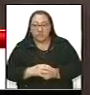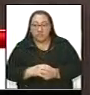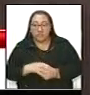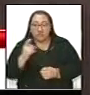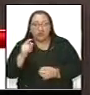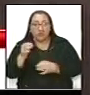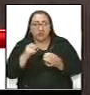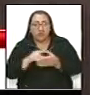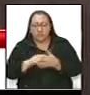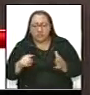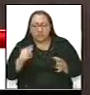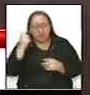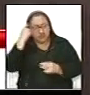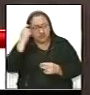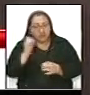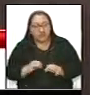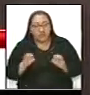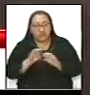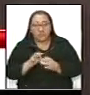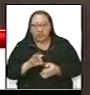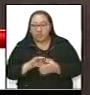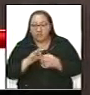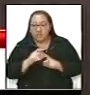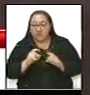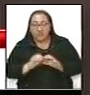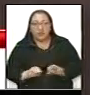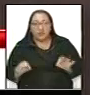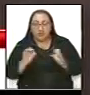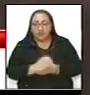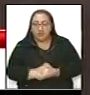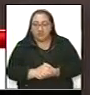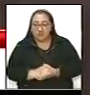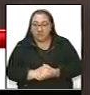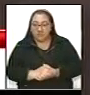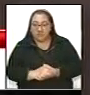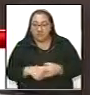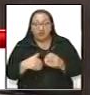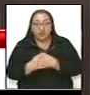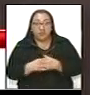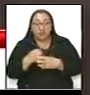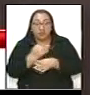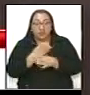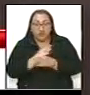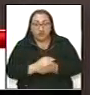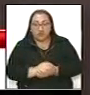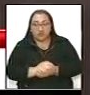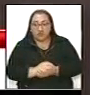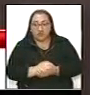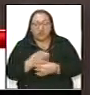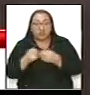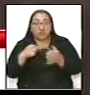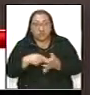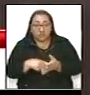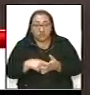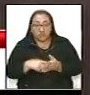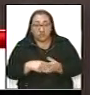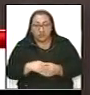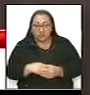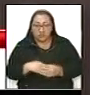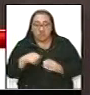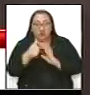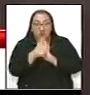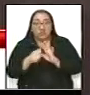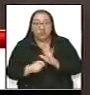una precisión, considero que es un tema delicado pero fundamental. Todas las condiciones que se mencionan en el referido